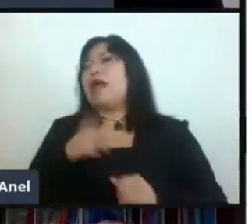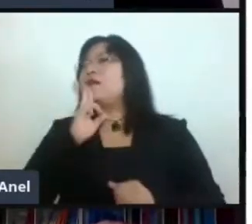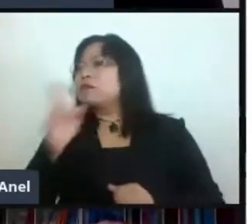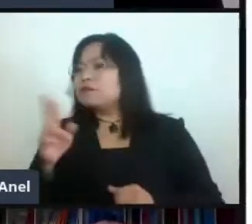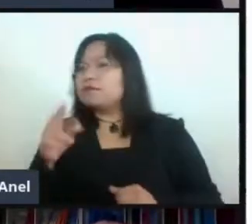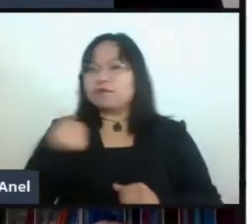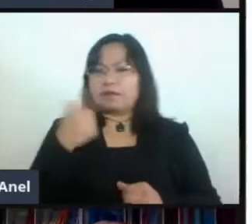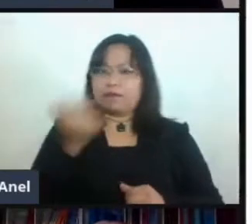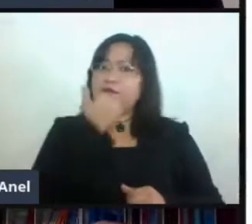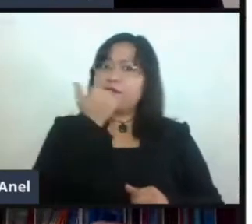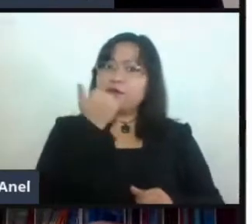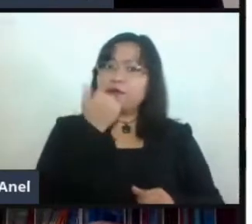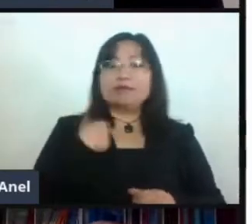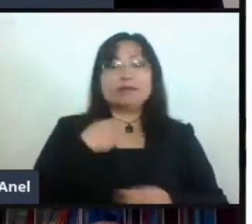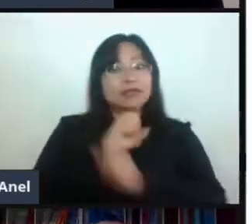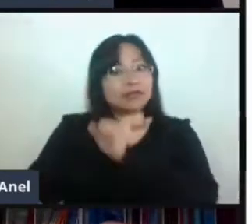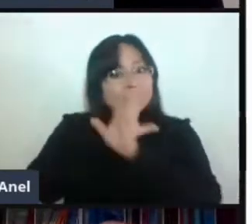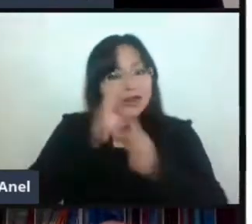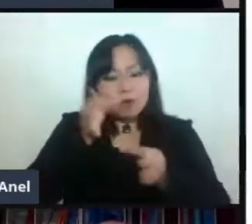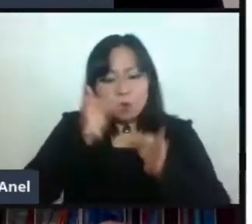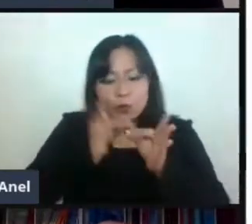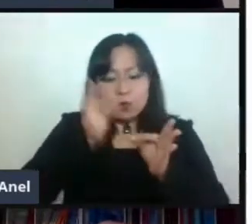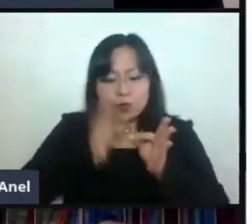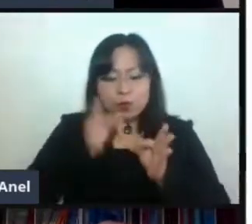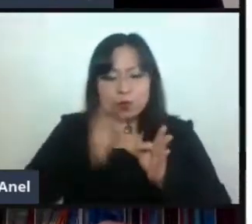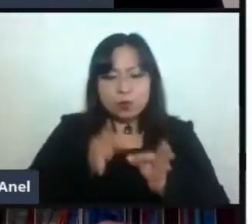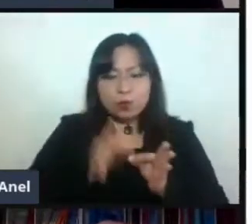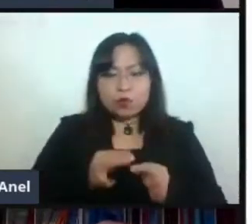Y hay que mostrar claramente ejemplos, cuáles son